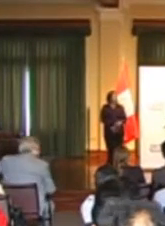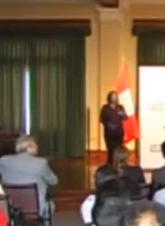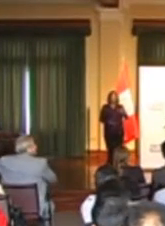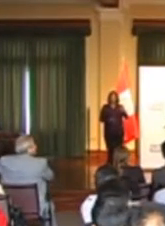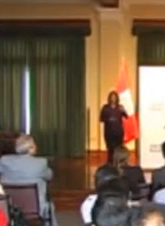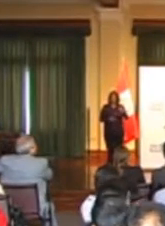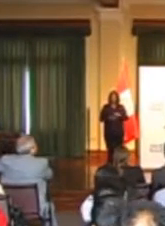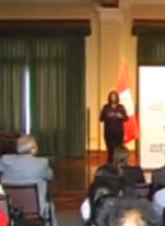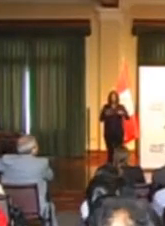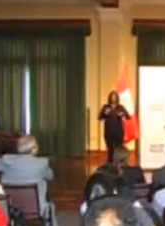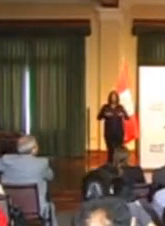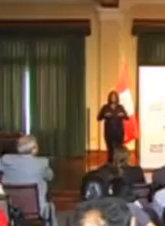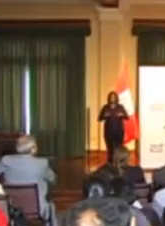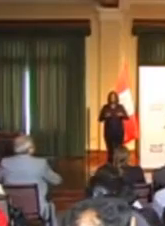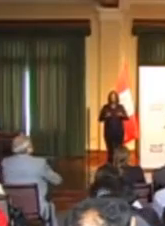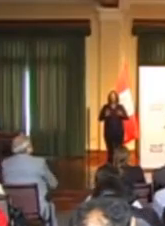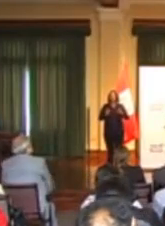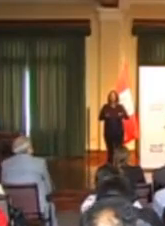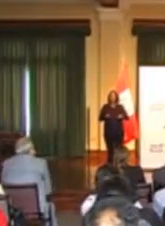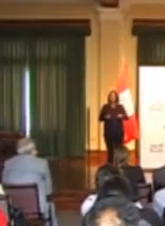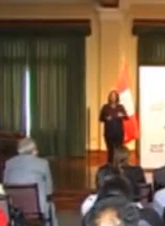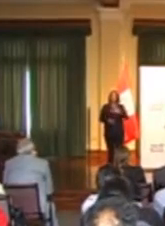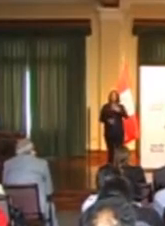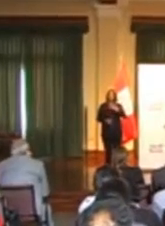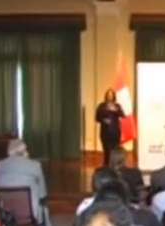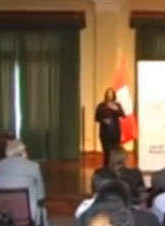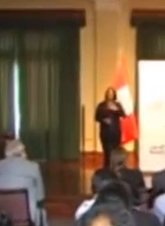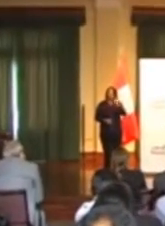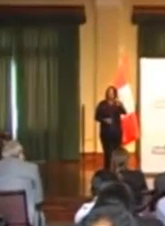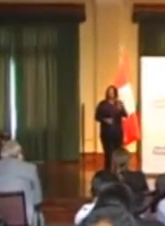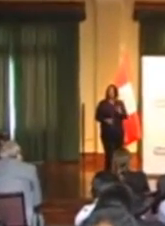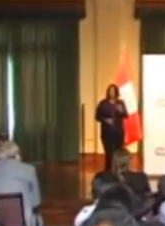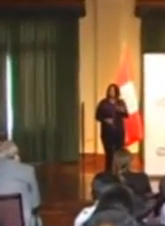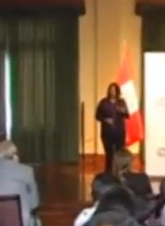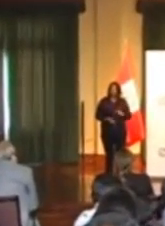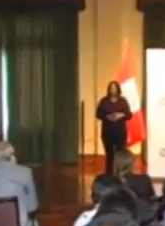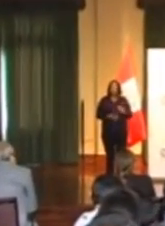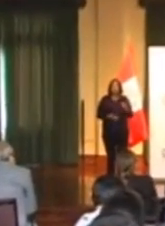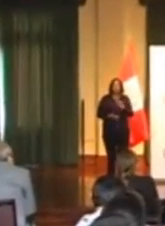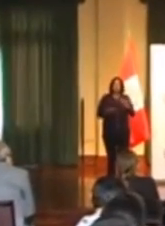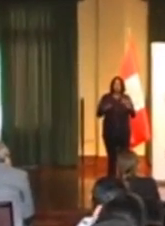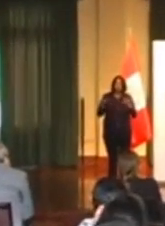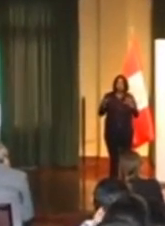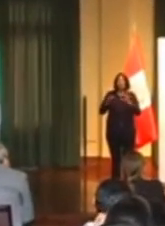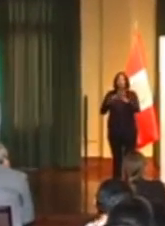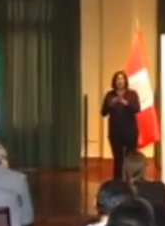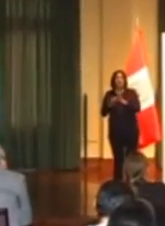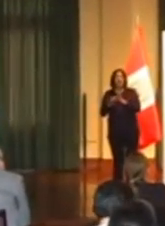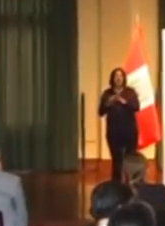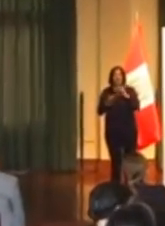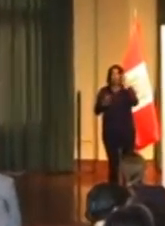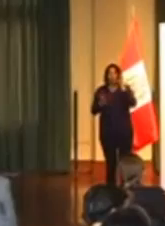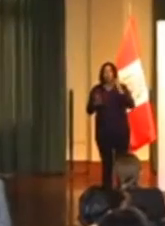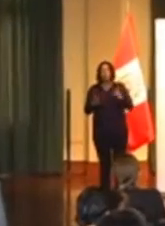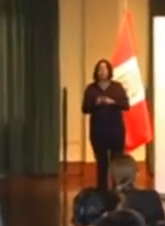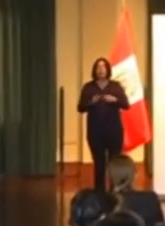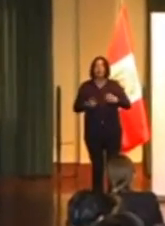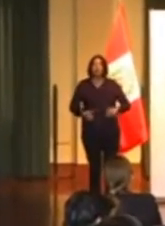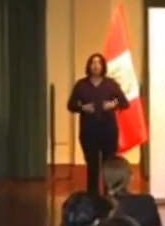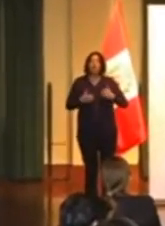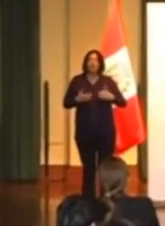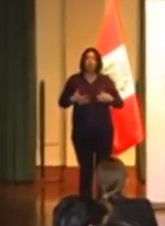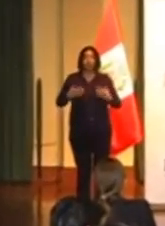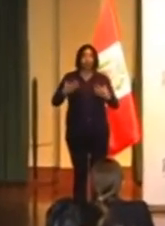actividad es la que la hace sentirse no solo ligada a su comunidad, sino cada vez más vital.